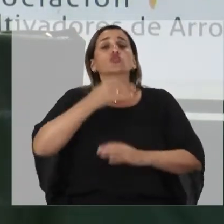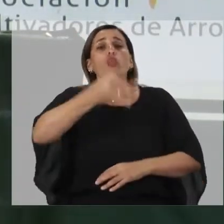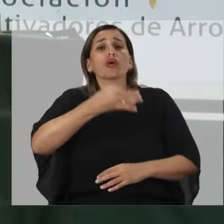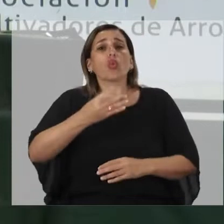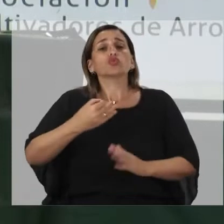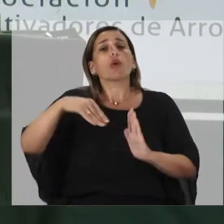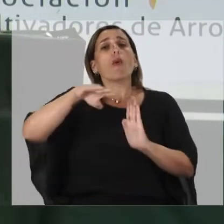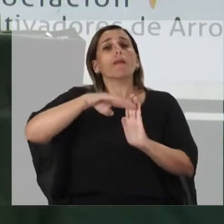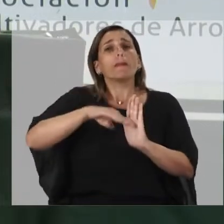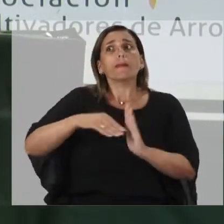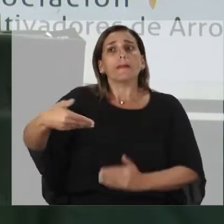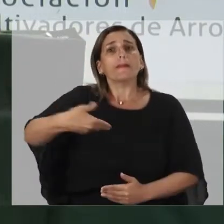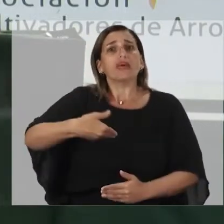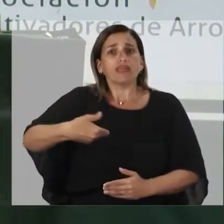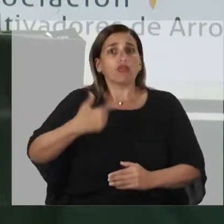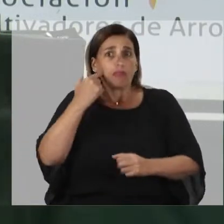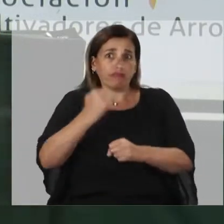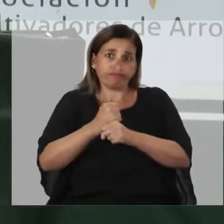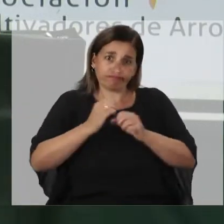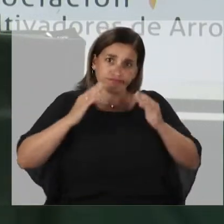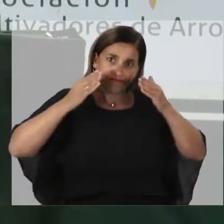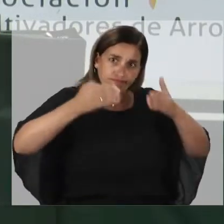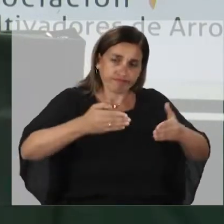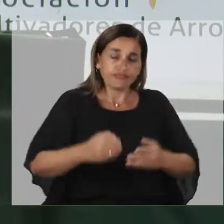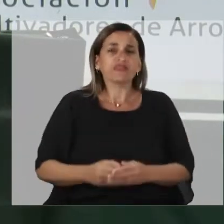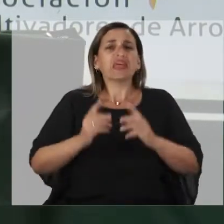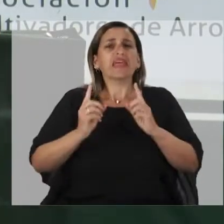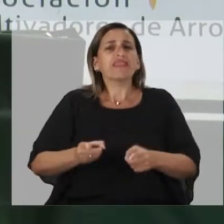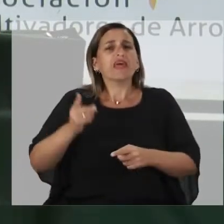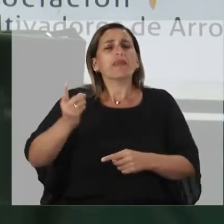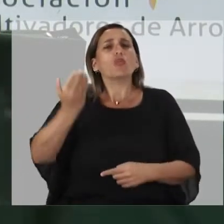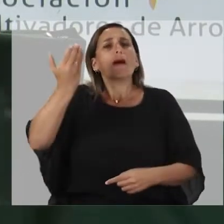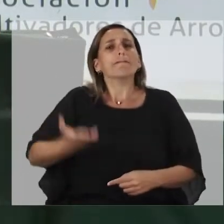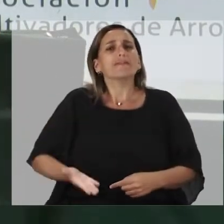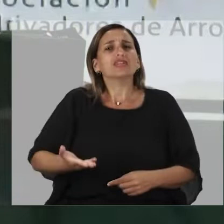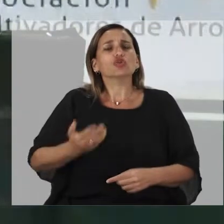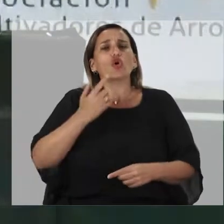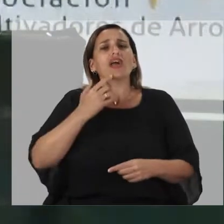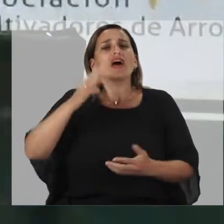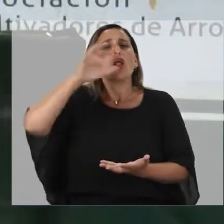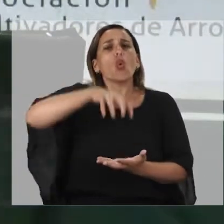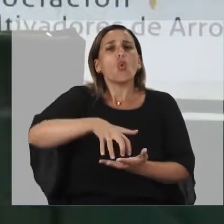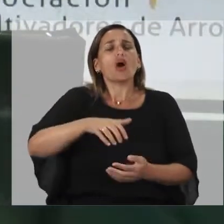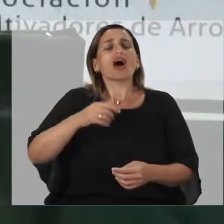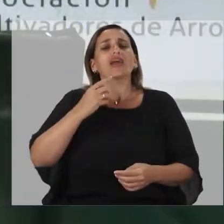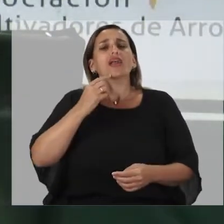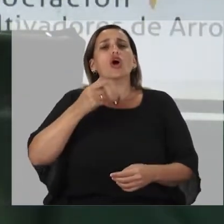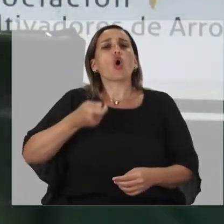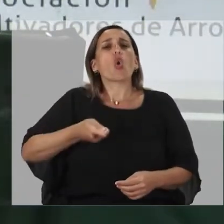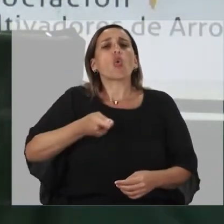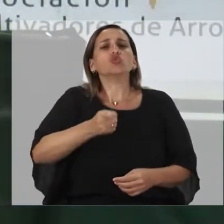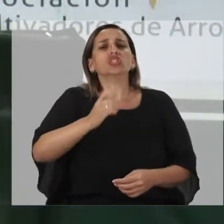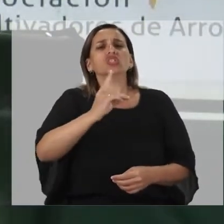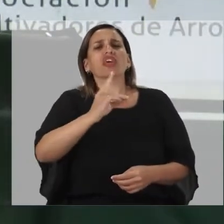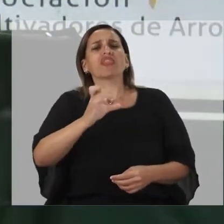pedidos para trabajarlos. Anda por allí una persona de Cuchilla de Sierra. Cuchilla de Sierra